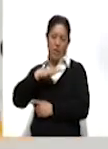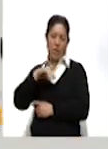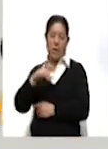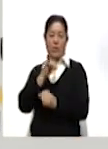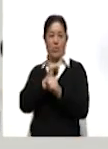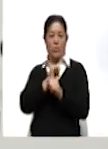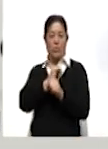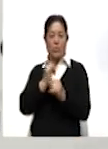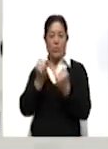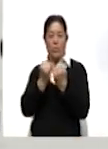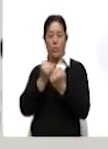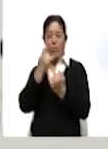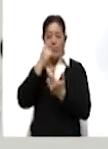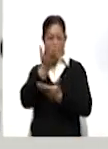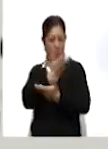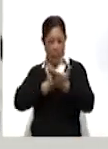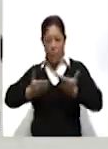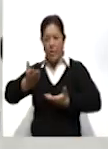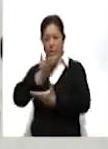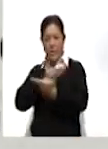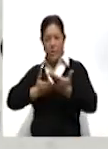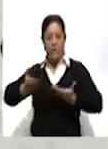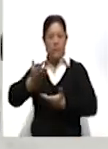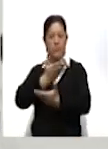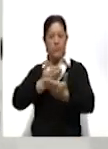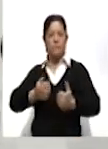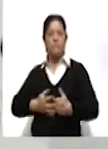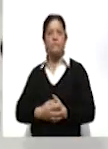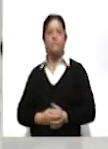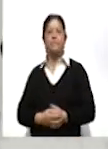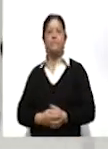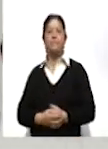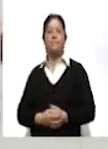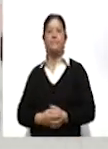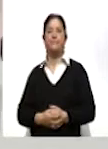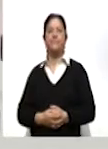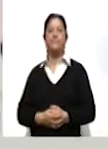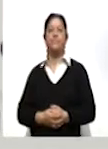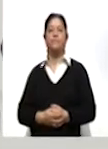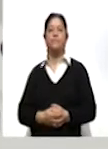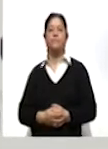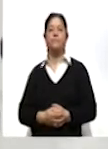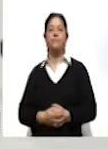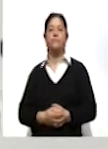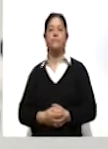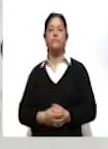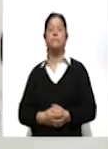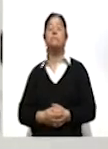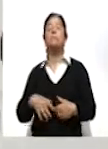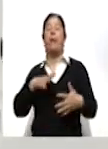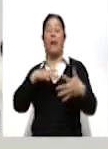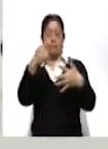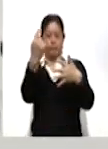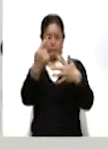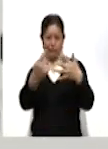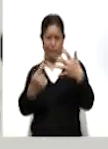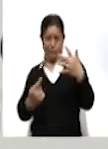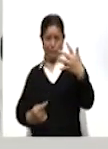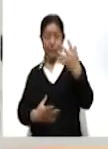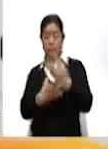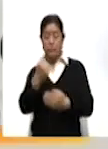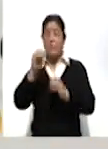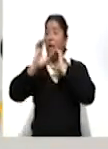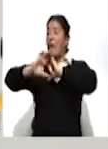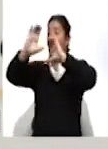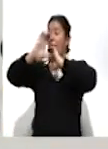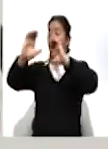diversidad de artistas compartiendo, como Natalia Lafourcade, Shimbo, Iris Bringas y muchas más van a estar en conciertos.